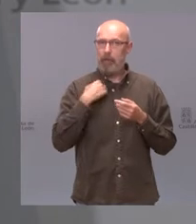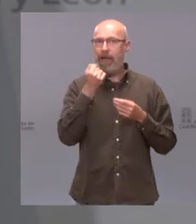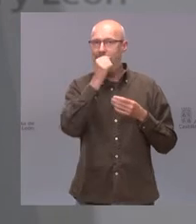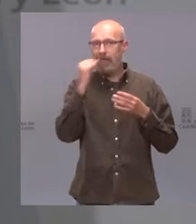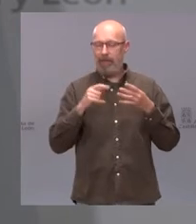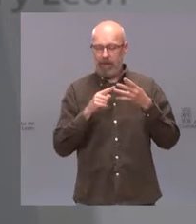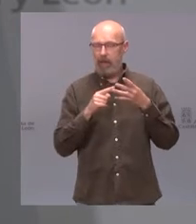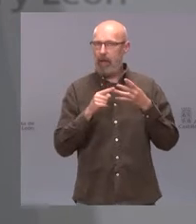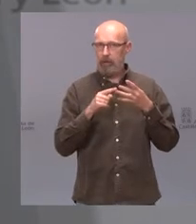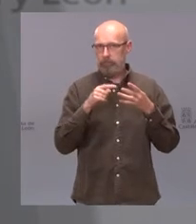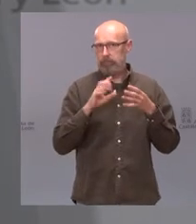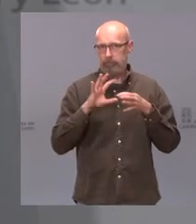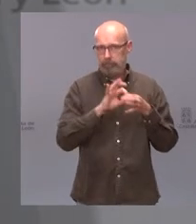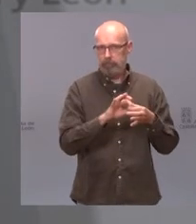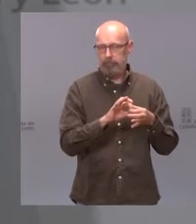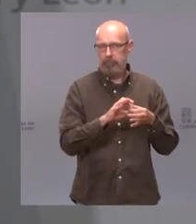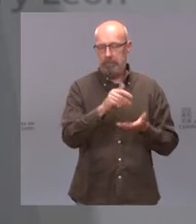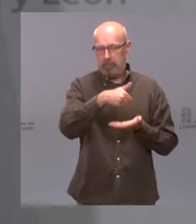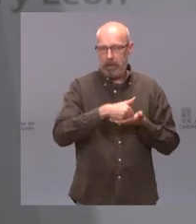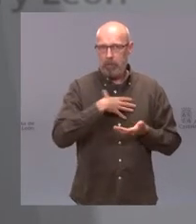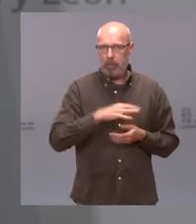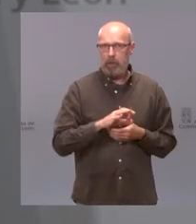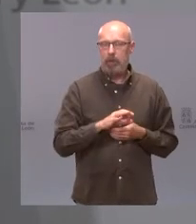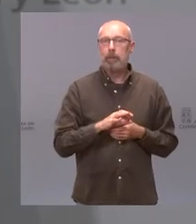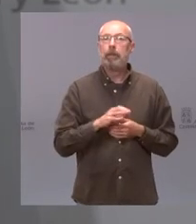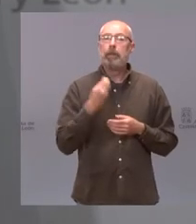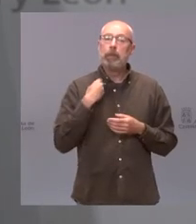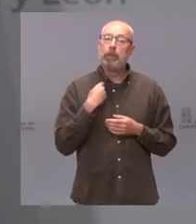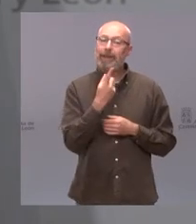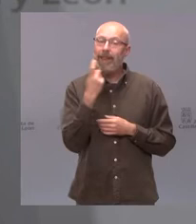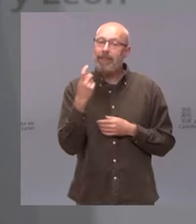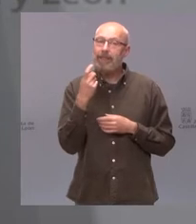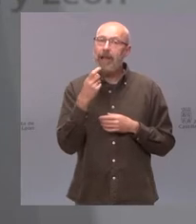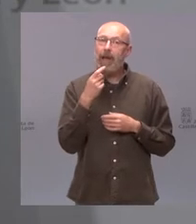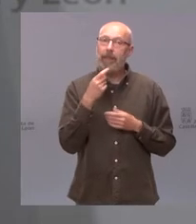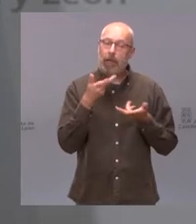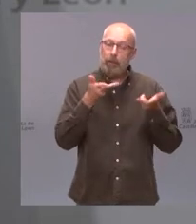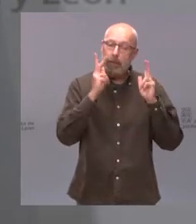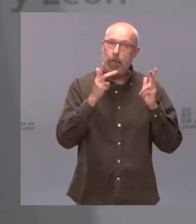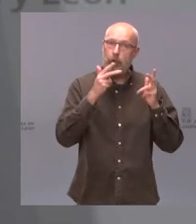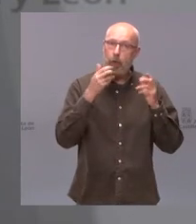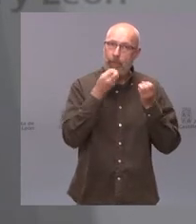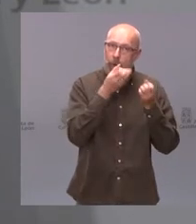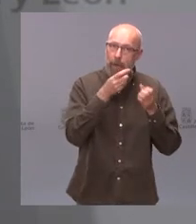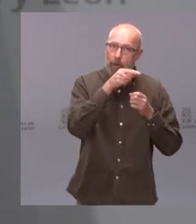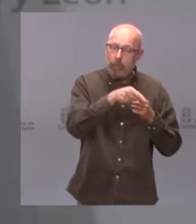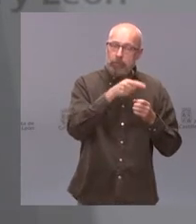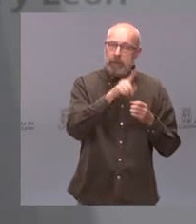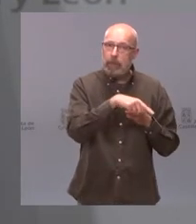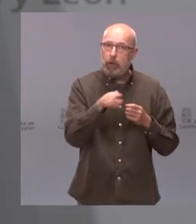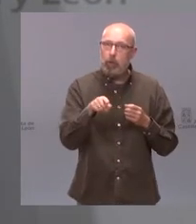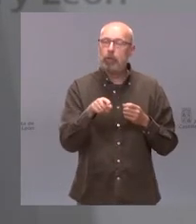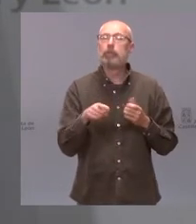AstraZeneca. Sobre la necesidad o no del consentimiento informado, nosotros entendemos que de necesitarse consentimiento informado se debería